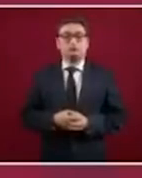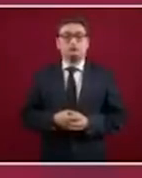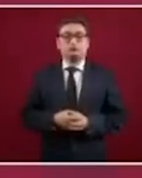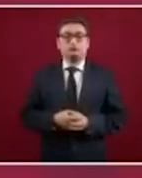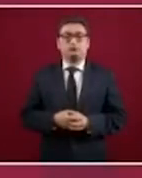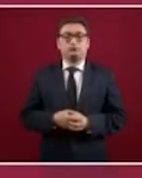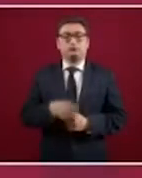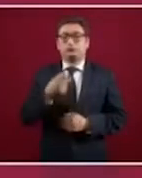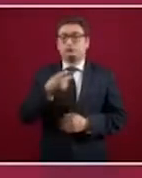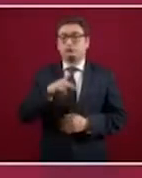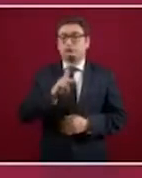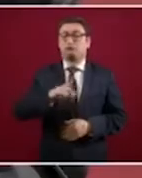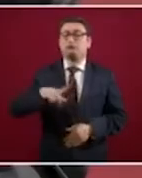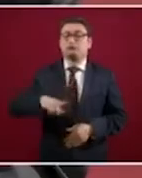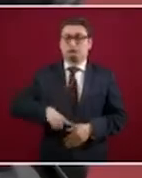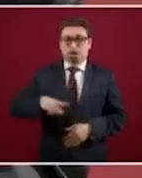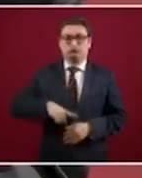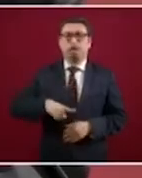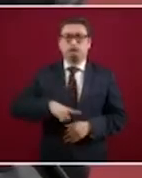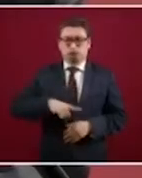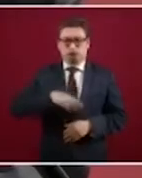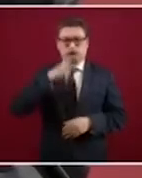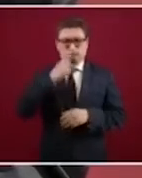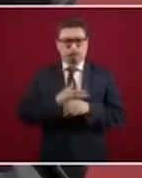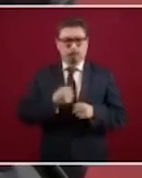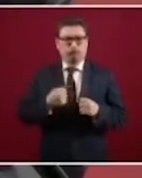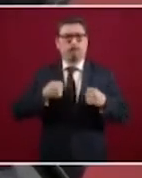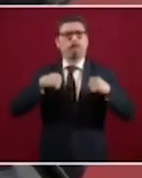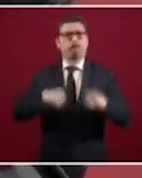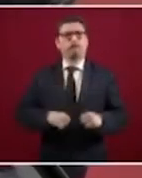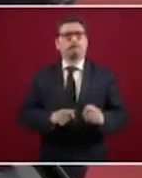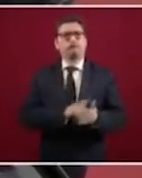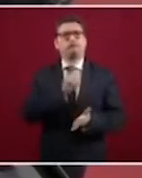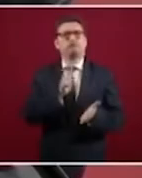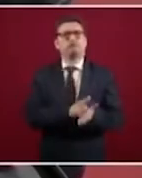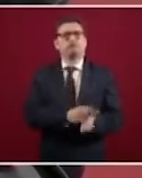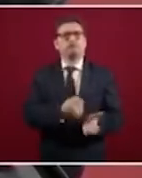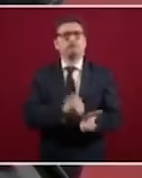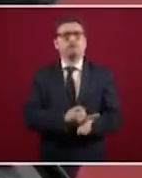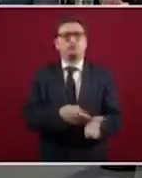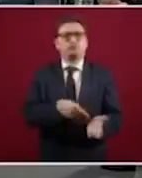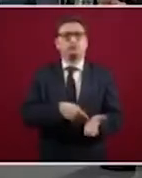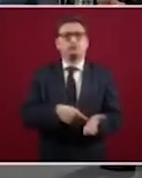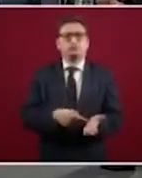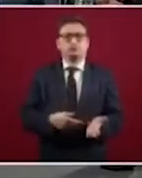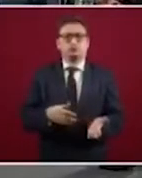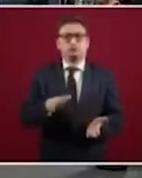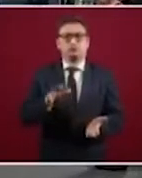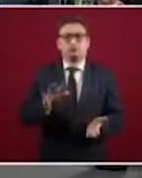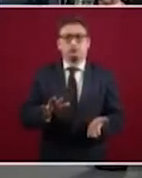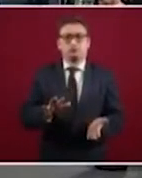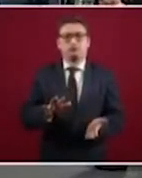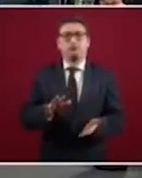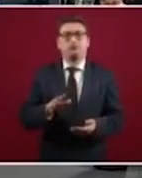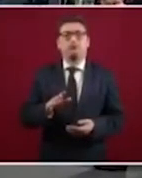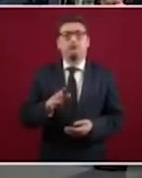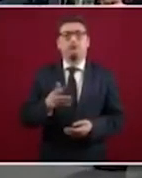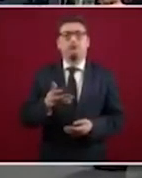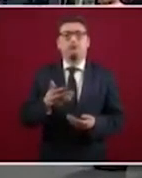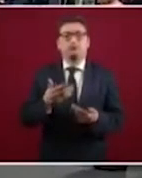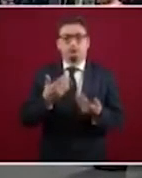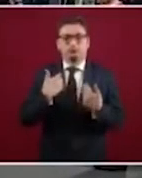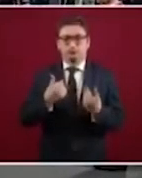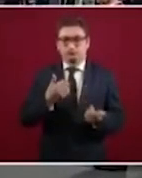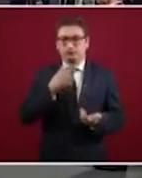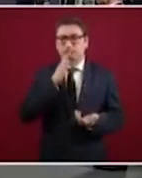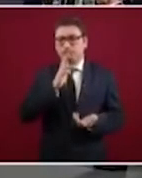el estado tiene que imponerse las leyes de la ley entonces sí muy bien esa es la